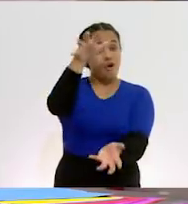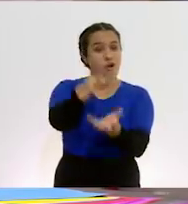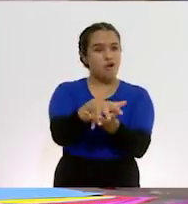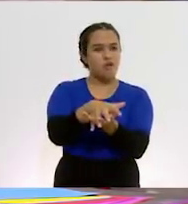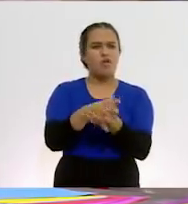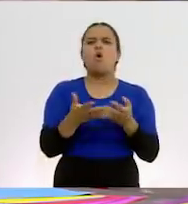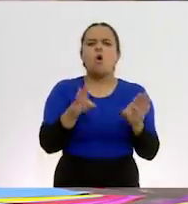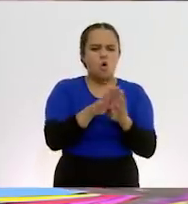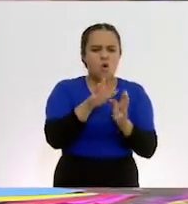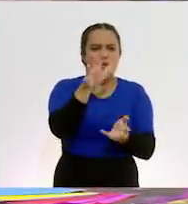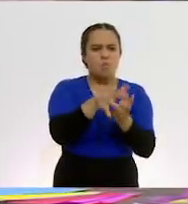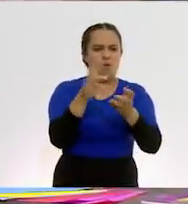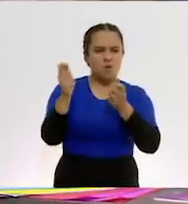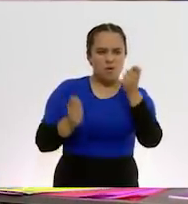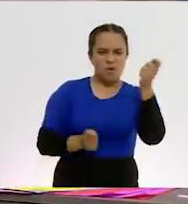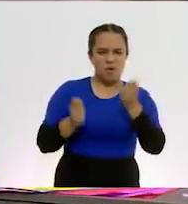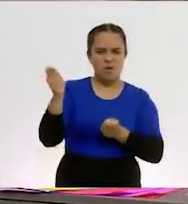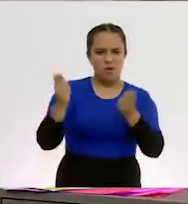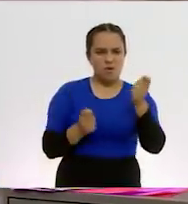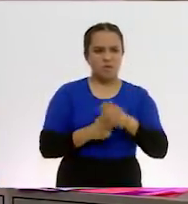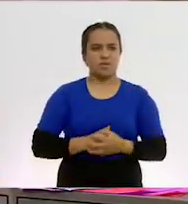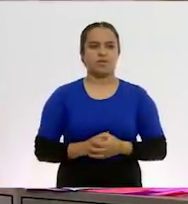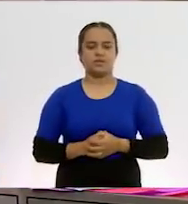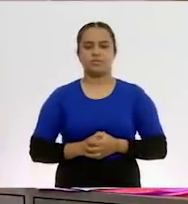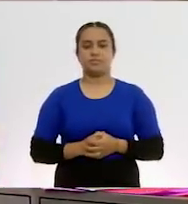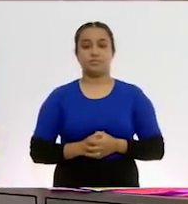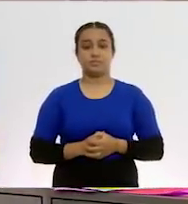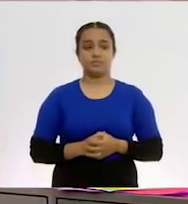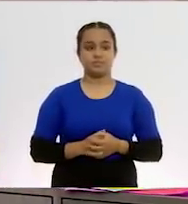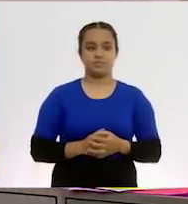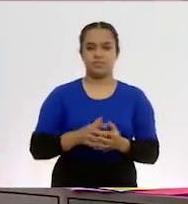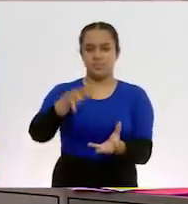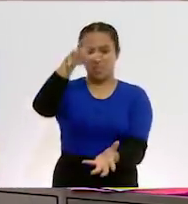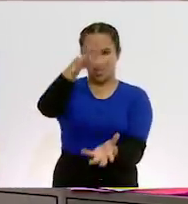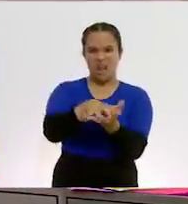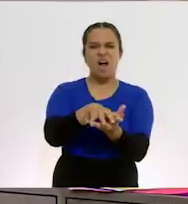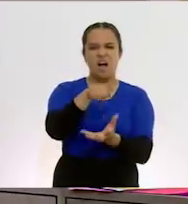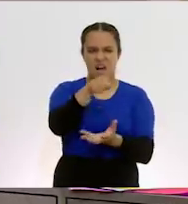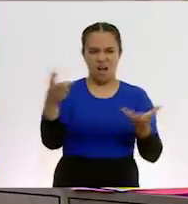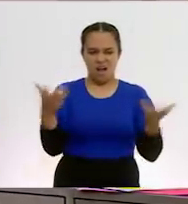¡Cocodrilo! ¿Cómo es un cocodrilo? Vamos a hacer con las manos el cocodrilo.